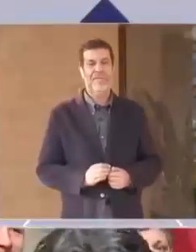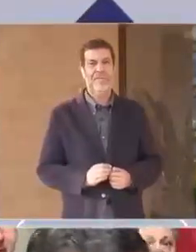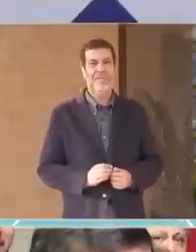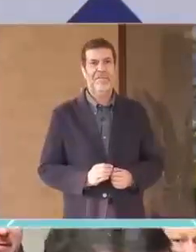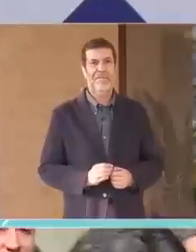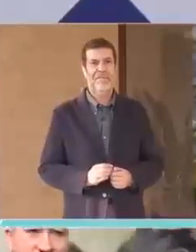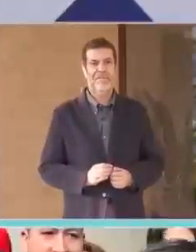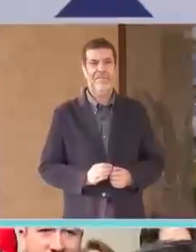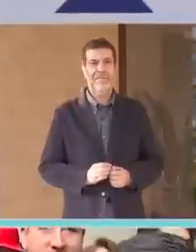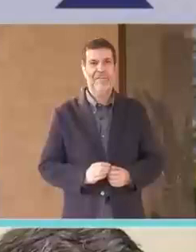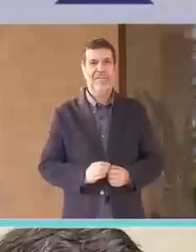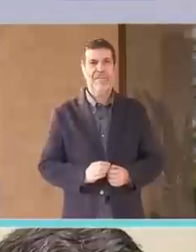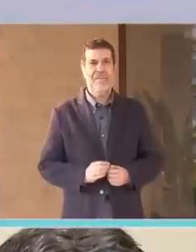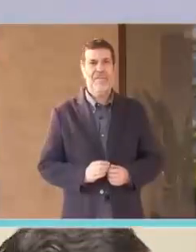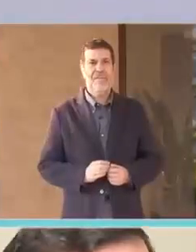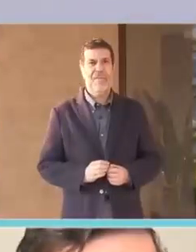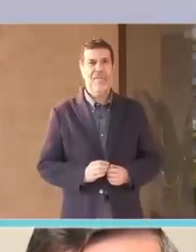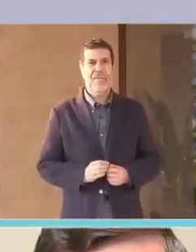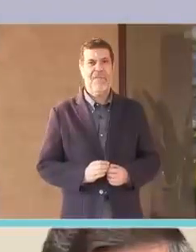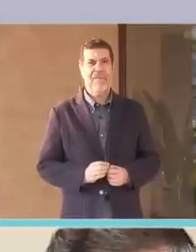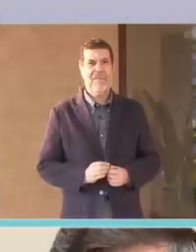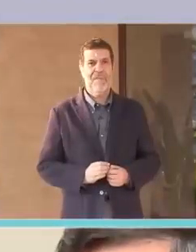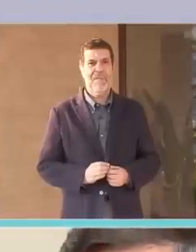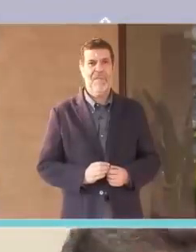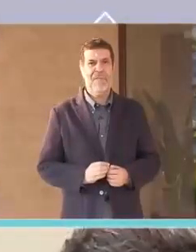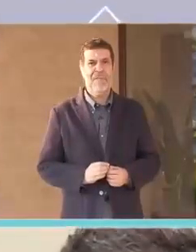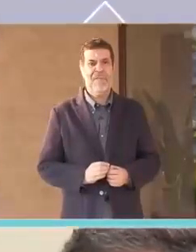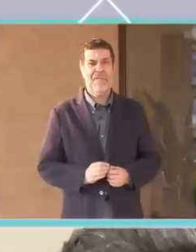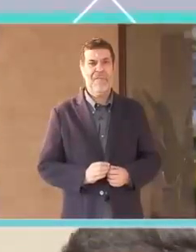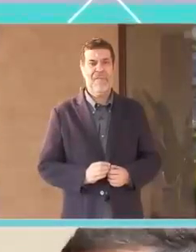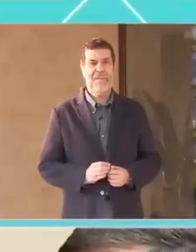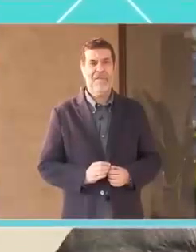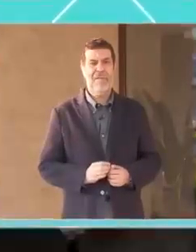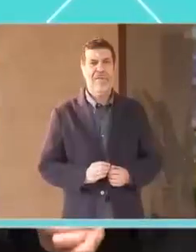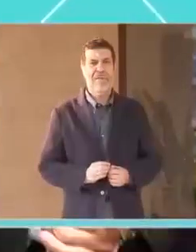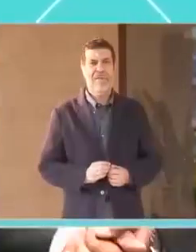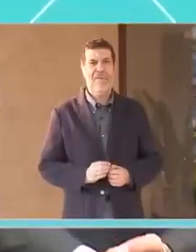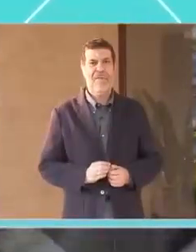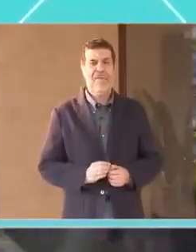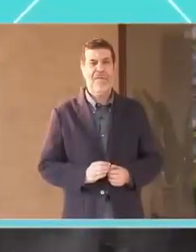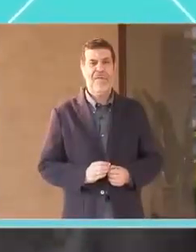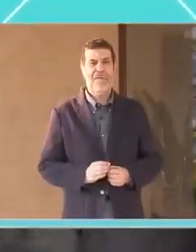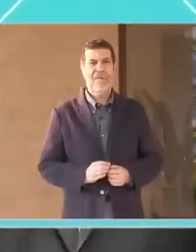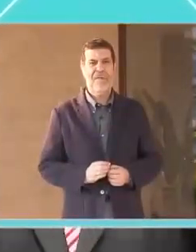¿Qué tanta relevancia tiene que un candidato no se presente ni siquiera en el momento de la elección?